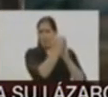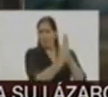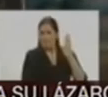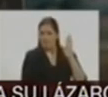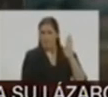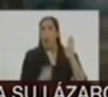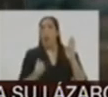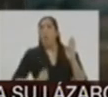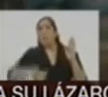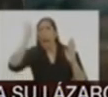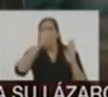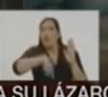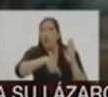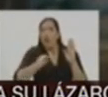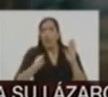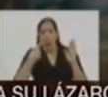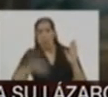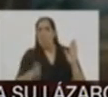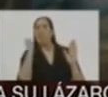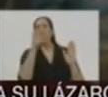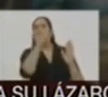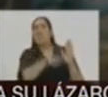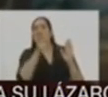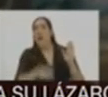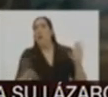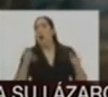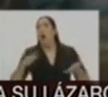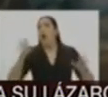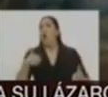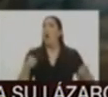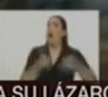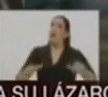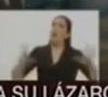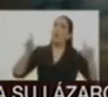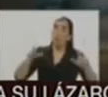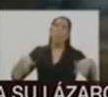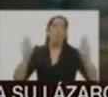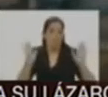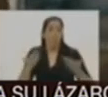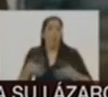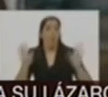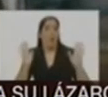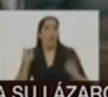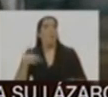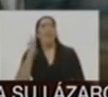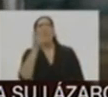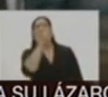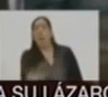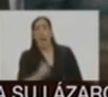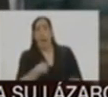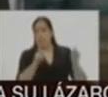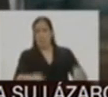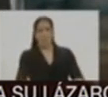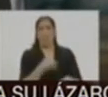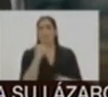sé ni quiénes son, ni los conozco, posiblemente alguna vez me haya sacado alguna foto en algún lado, pero no sé ni quiénes son. Así